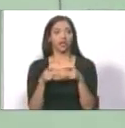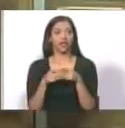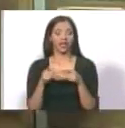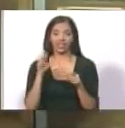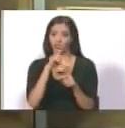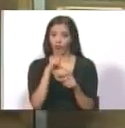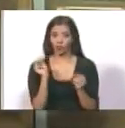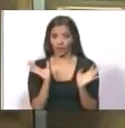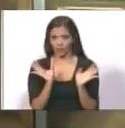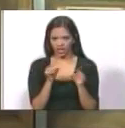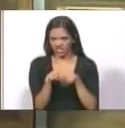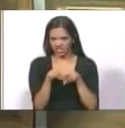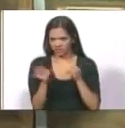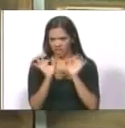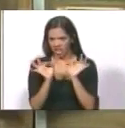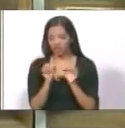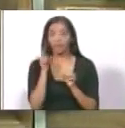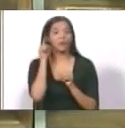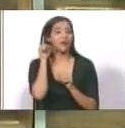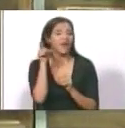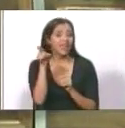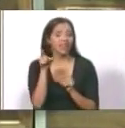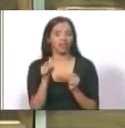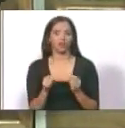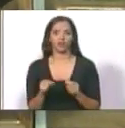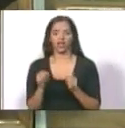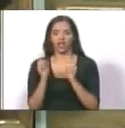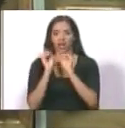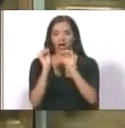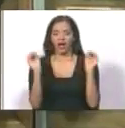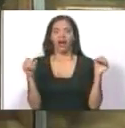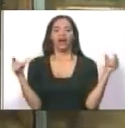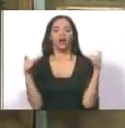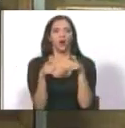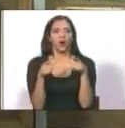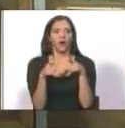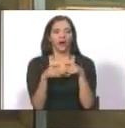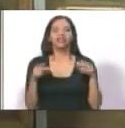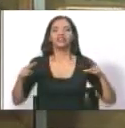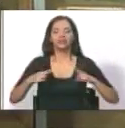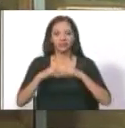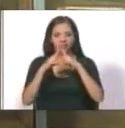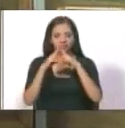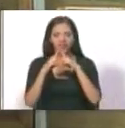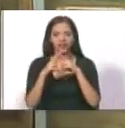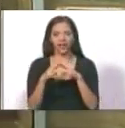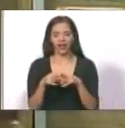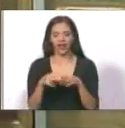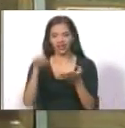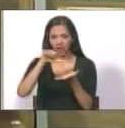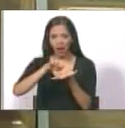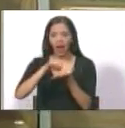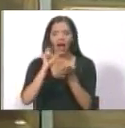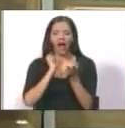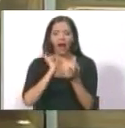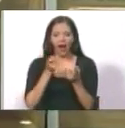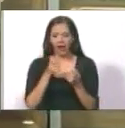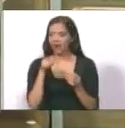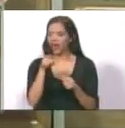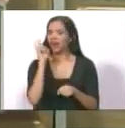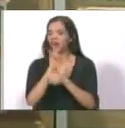a nadie, pero él fue convocante de esa reunión que iba a haber y que se iban a encontrar en el Buenaventura y él no se